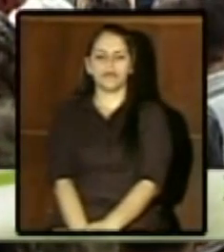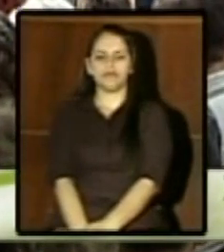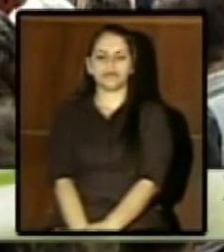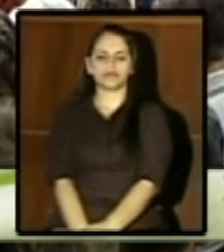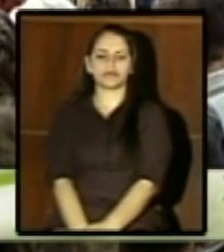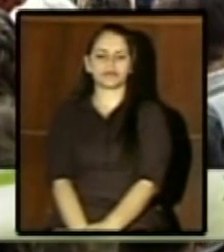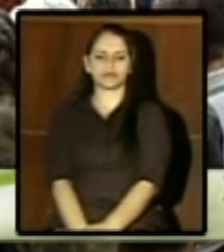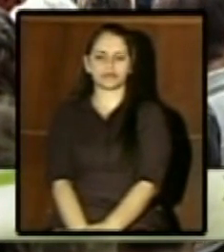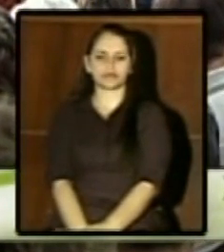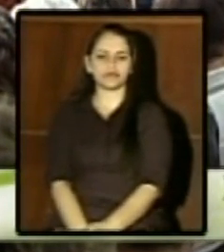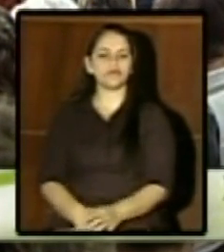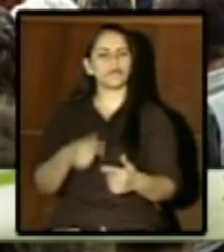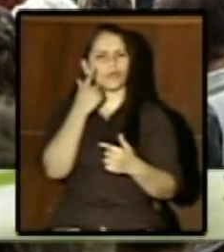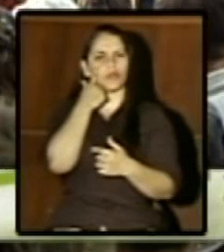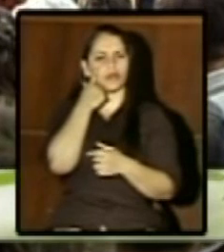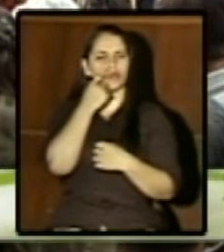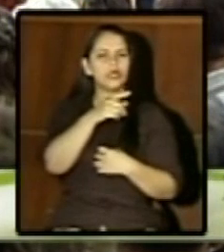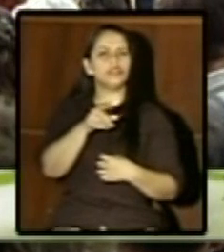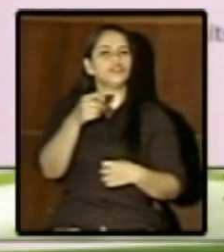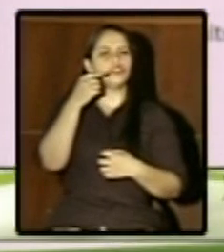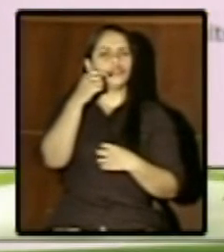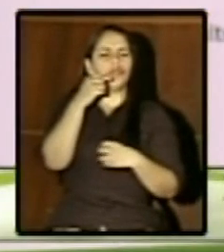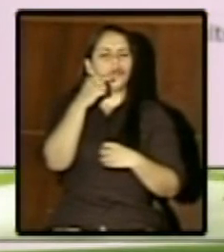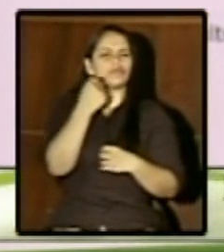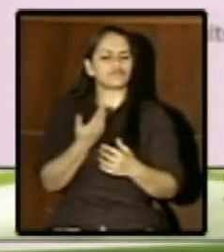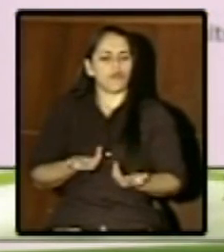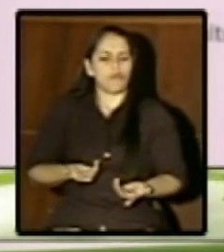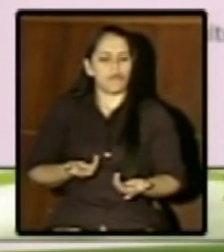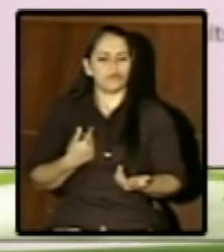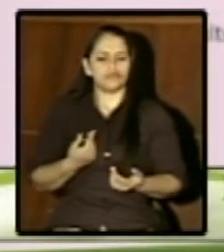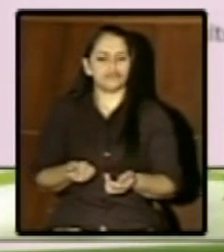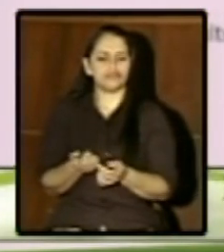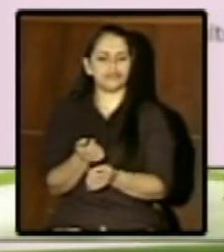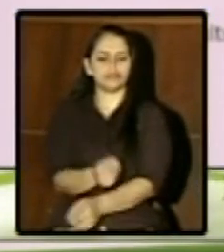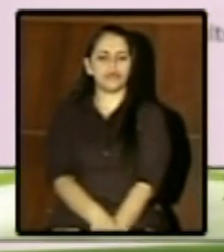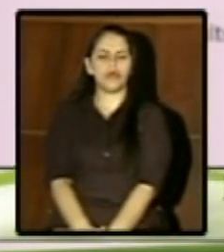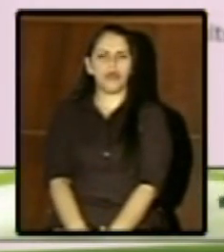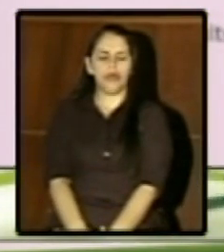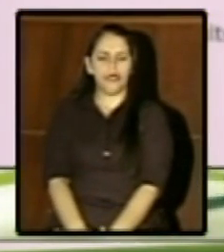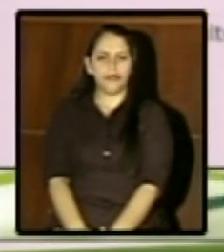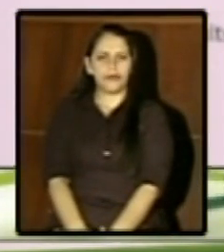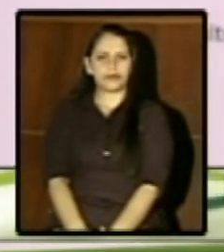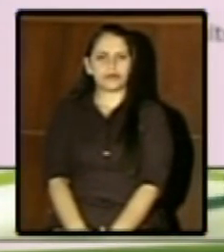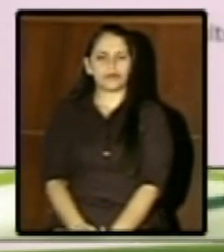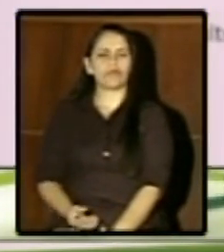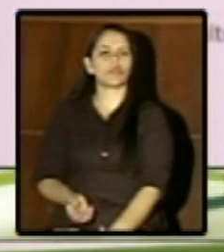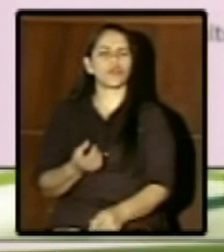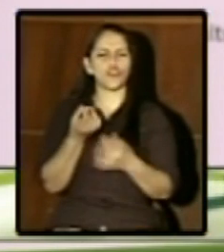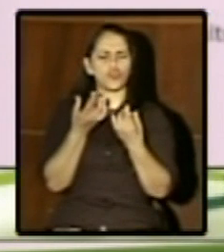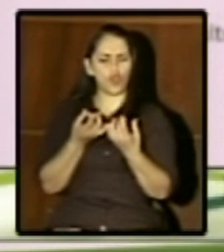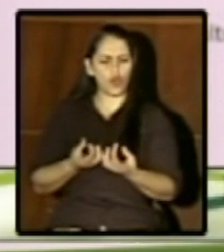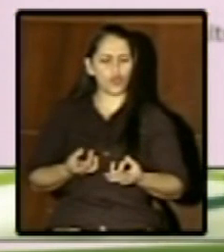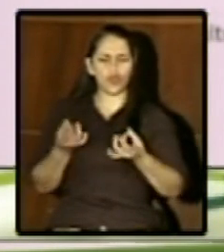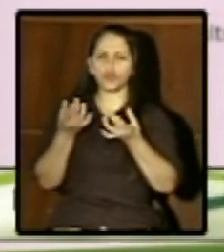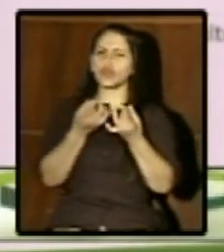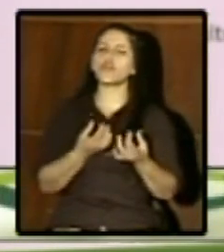Bien, ¿cómo se forma un dolor? Primero que todo, yo tengo que tener un estímulo nociceptivo. El estímulo nociceptivo es todo aquello que